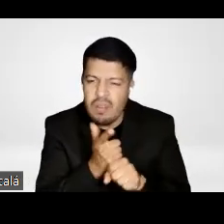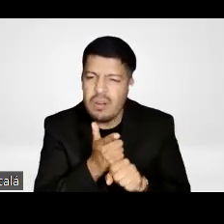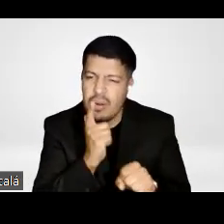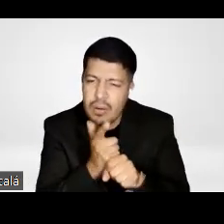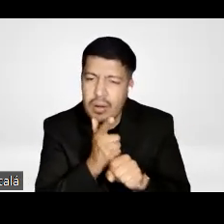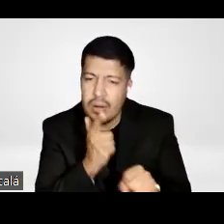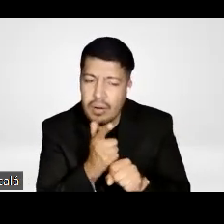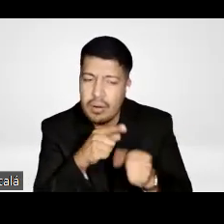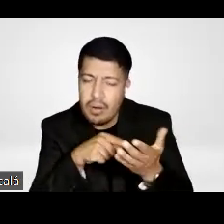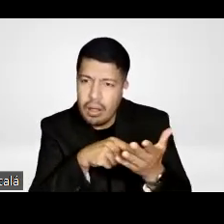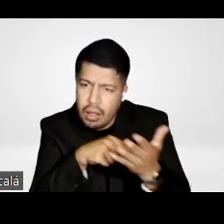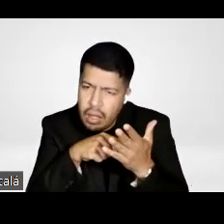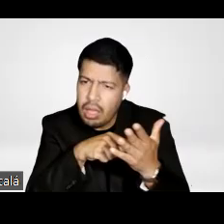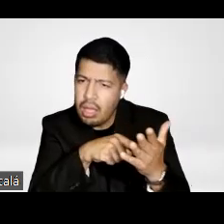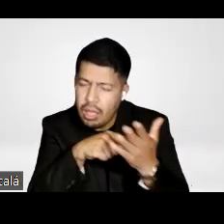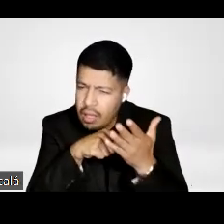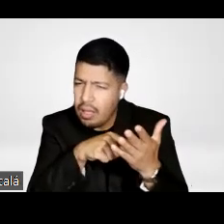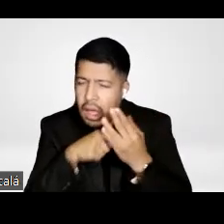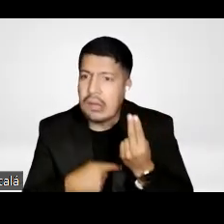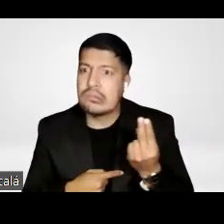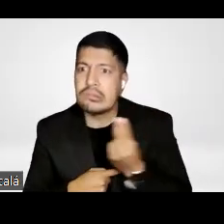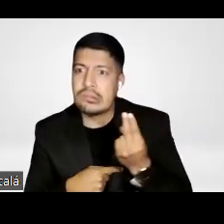de necesidades.